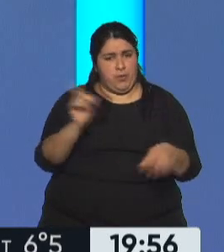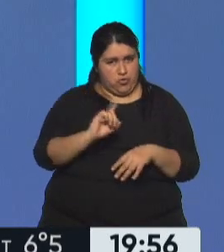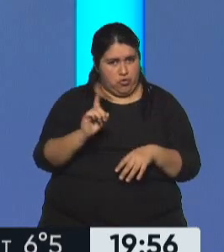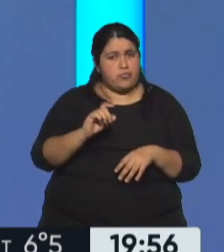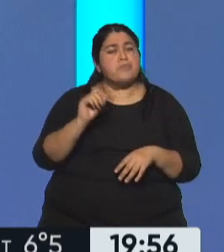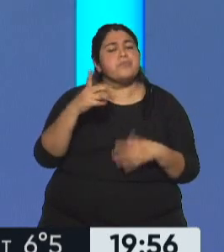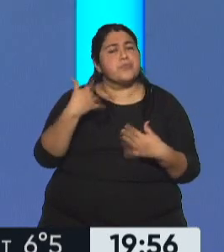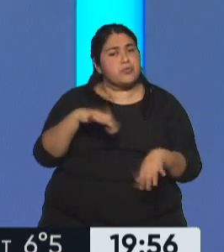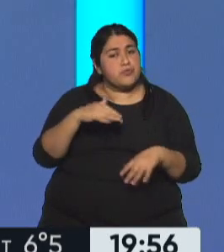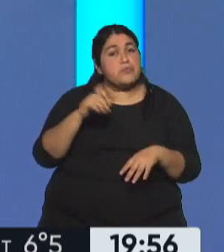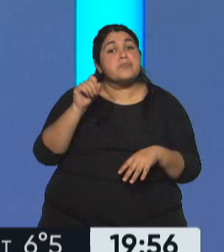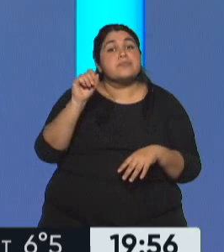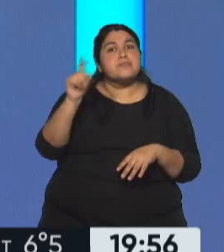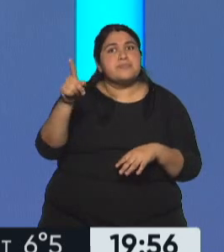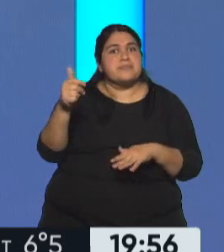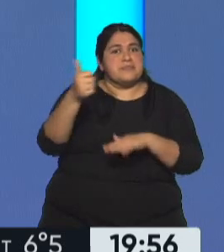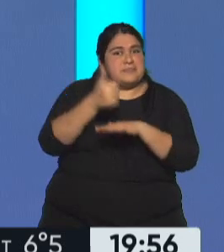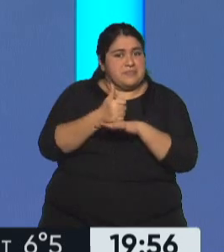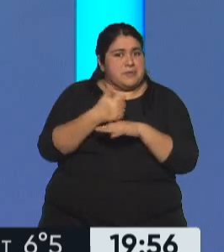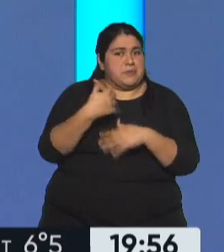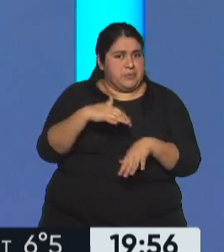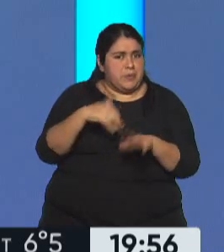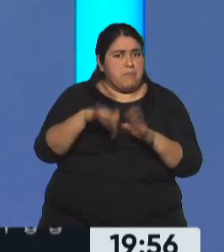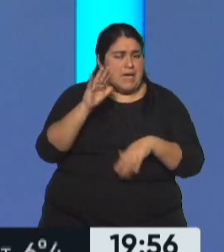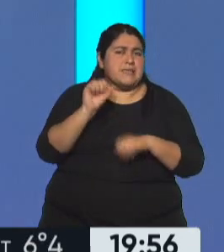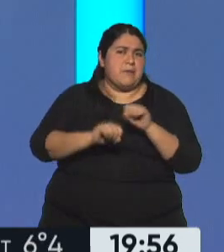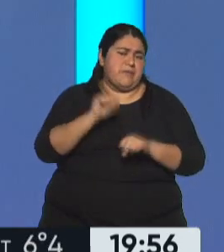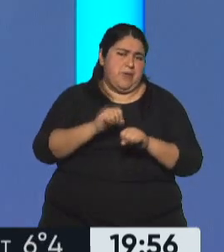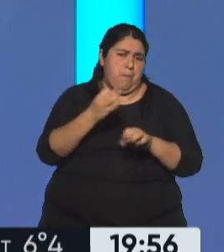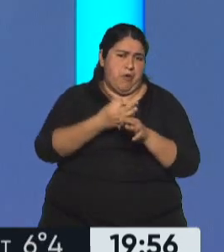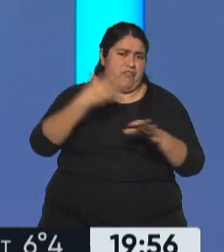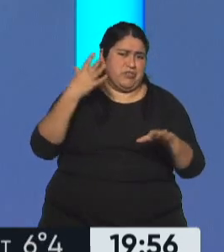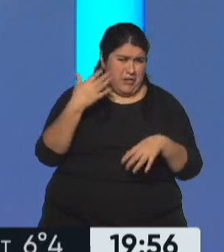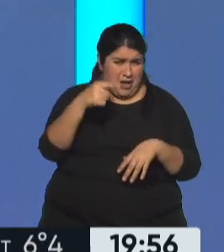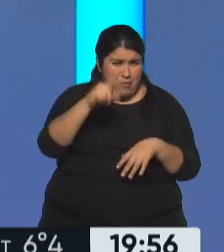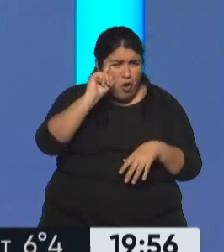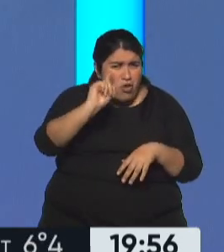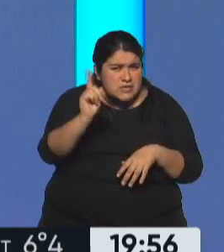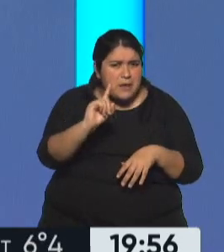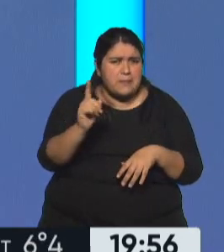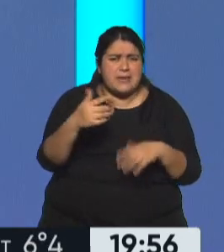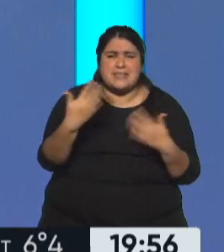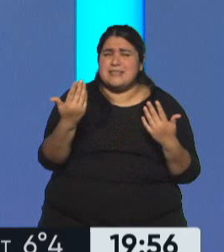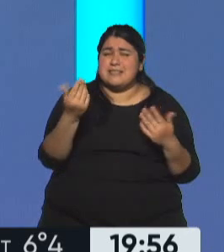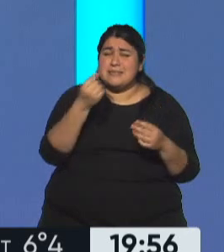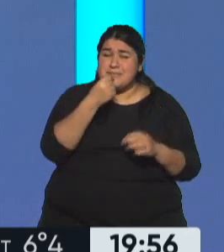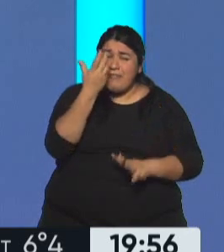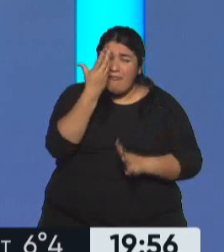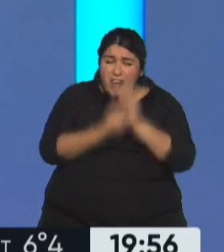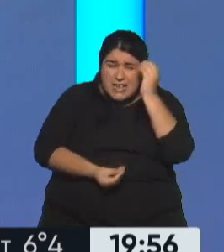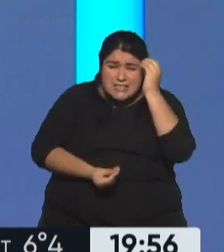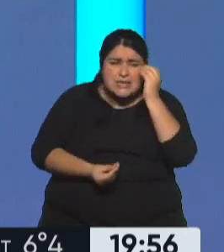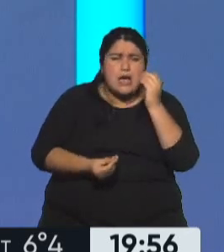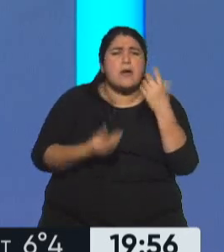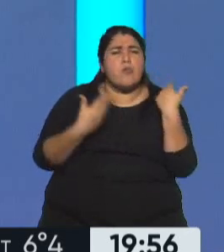que es un ciclista de élite y siempre sigue el Tour de Francia. Merece la mención porque me dice, no sabés con una pequeña complicación cómo le